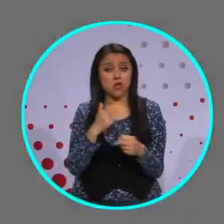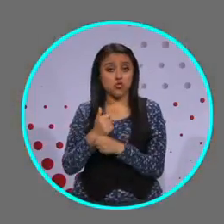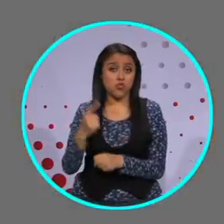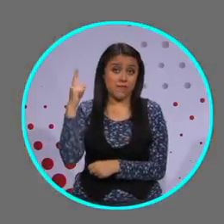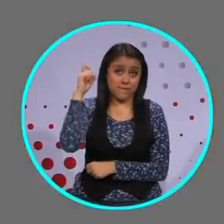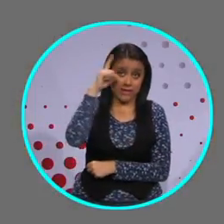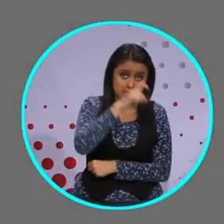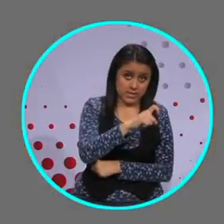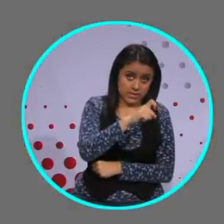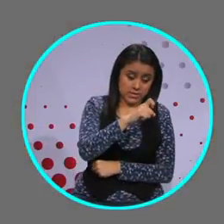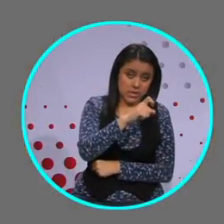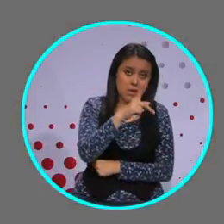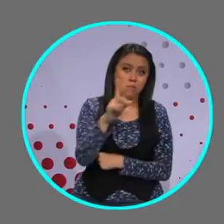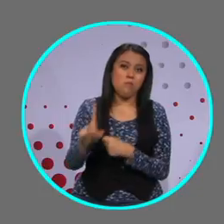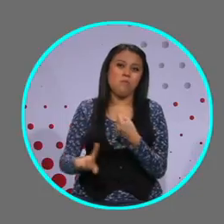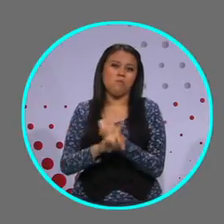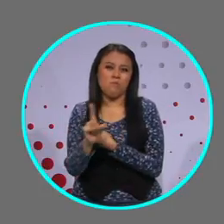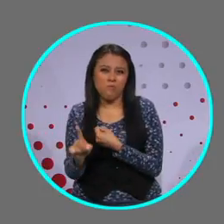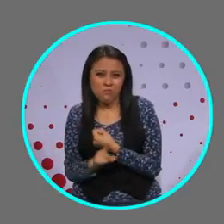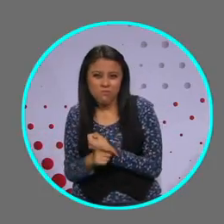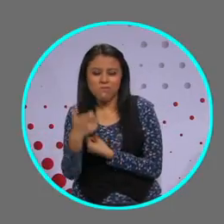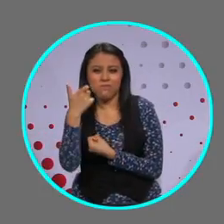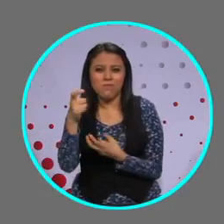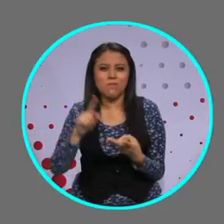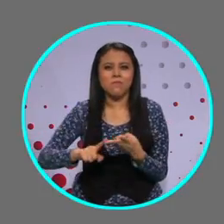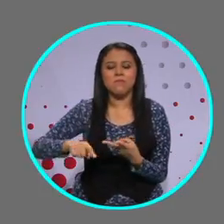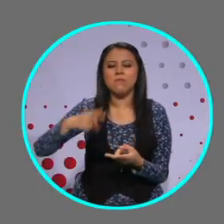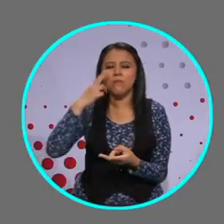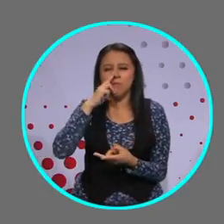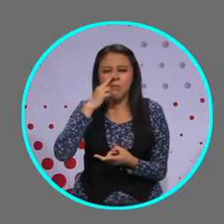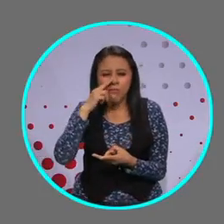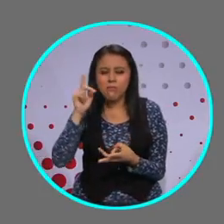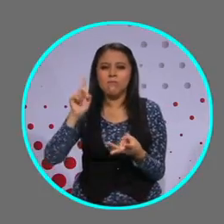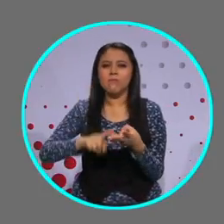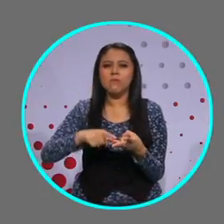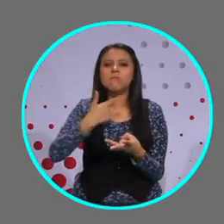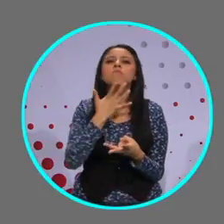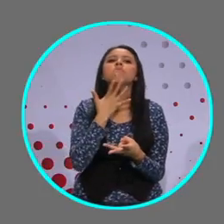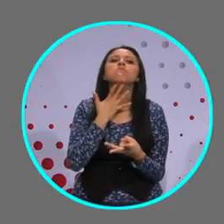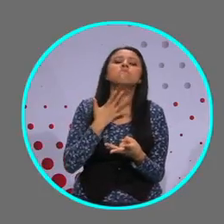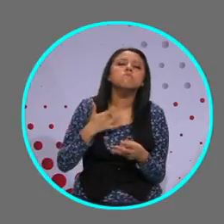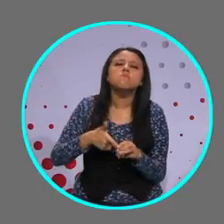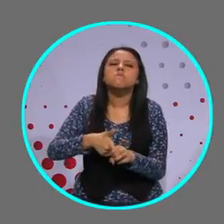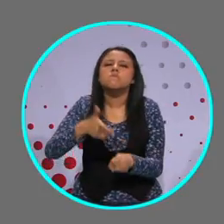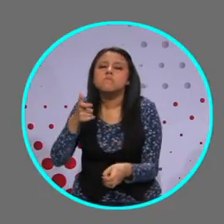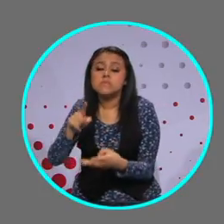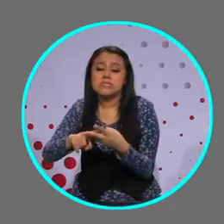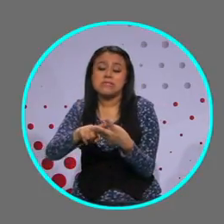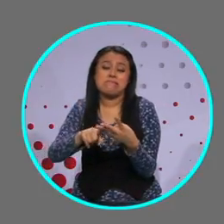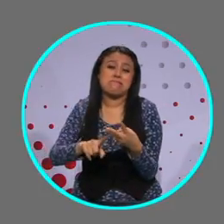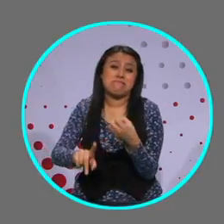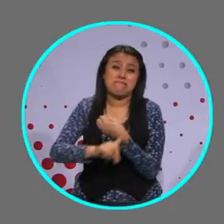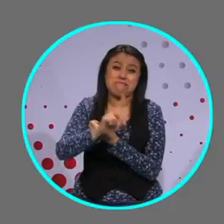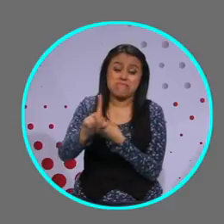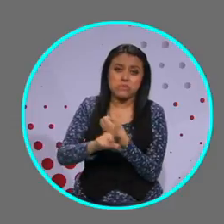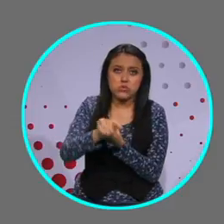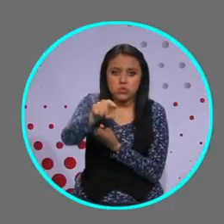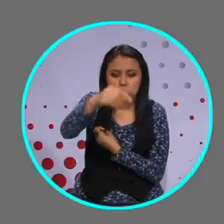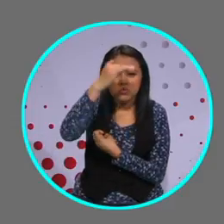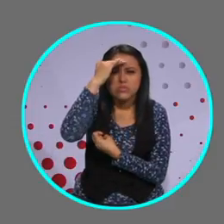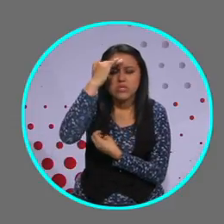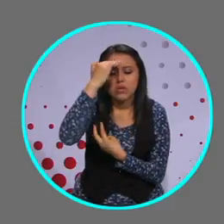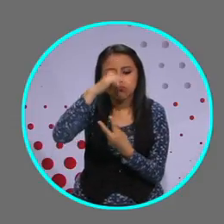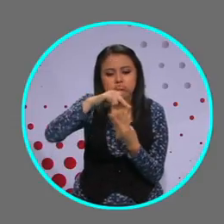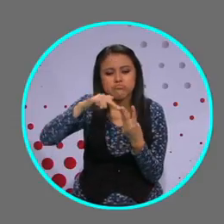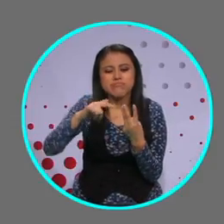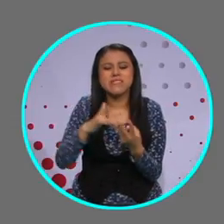méxico la crisis económica la lucha contra el narco el gasolinazo son algunos de los problemas que nos aquejan usted cómo percibe el